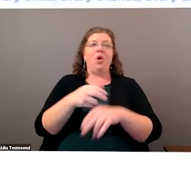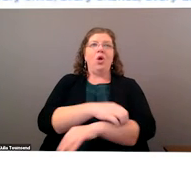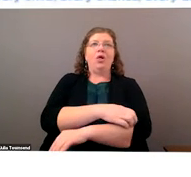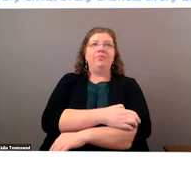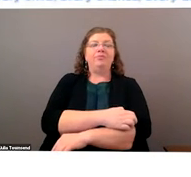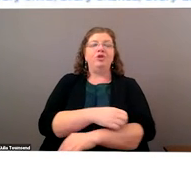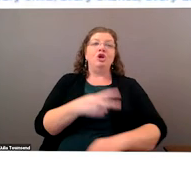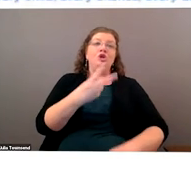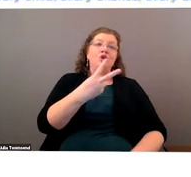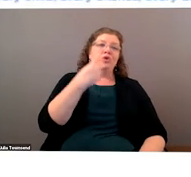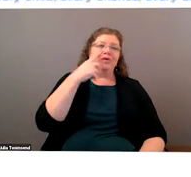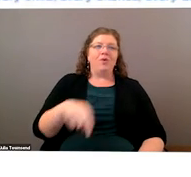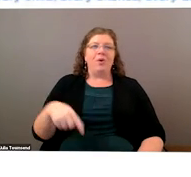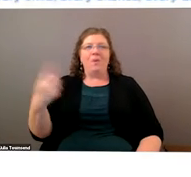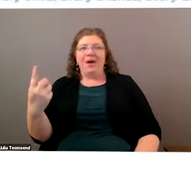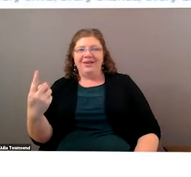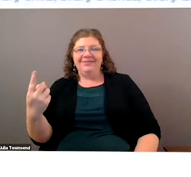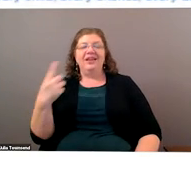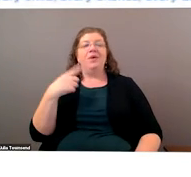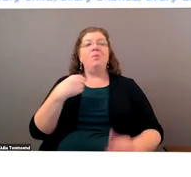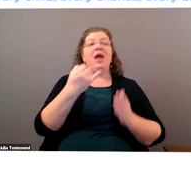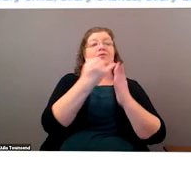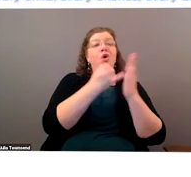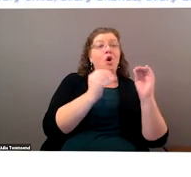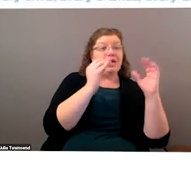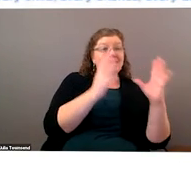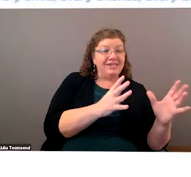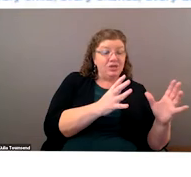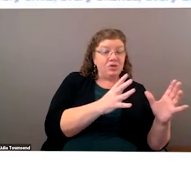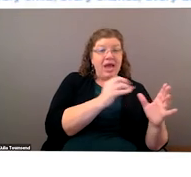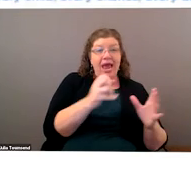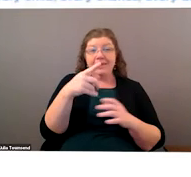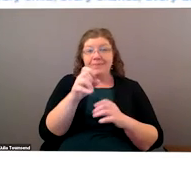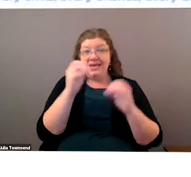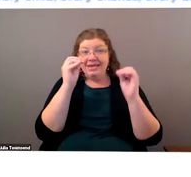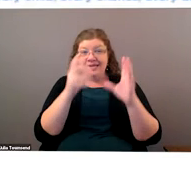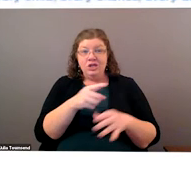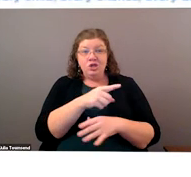2x1, que es que tenemos a nuestros maestros de artes y los maestros de educación física.